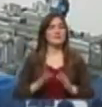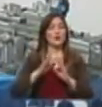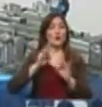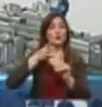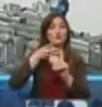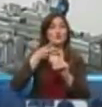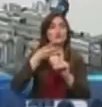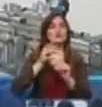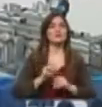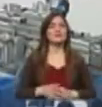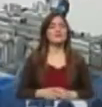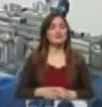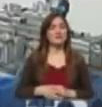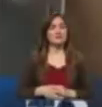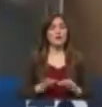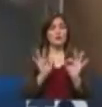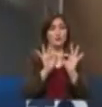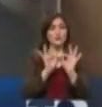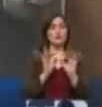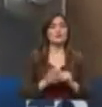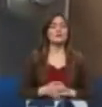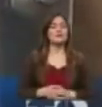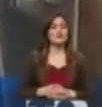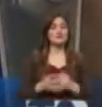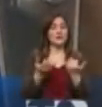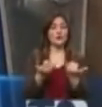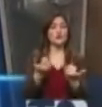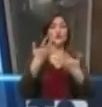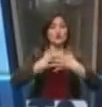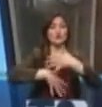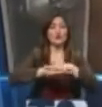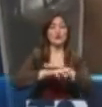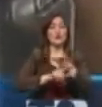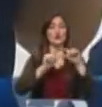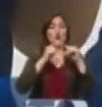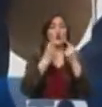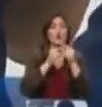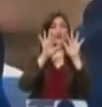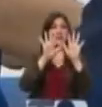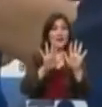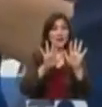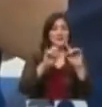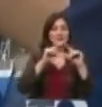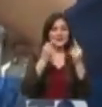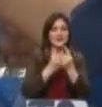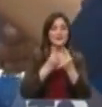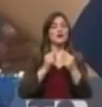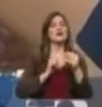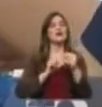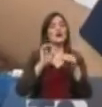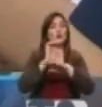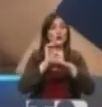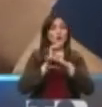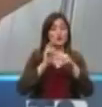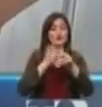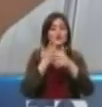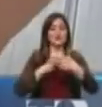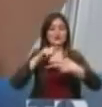en la página de BioBite. En Facebook. En este momento son 10 los finalistas y Ecuador se ubica en el tercer lugar